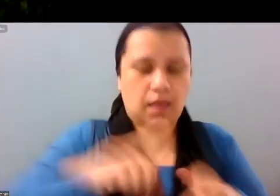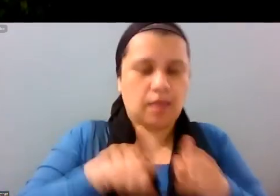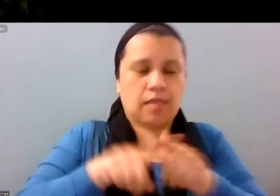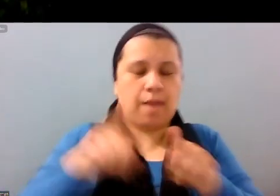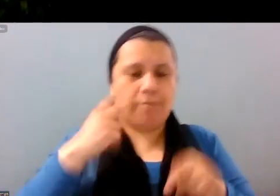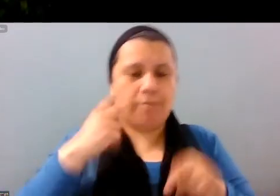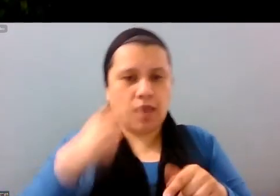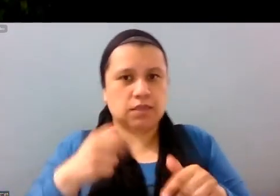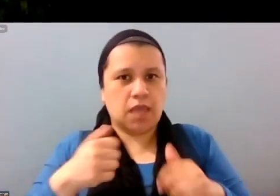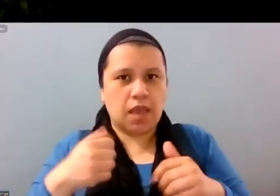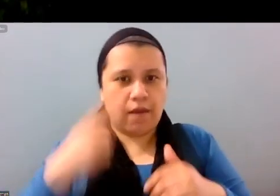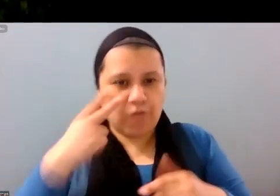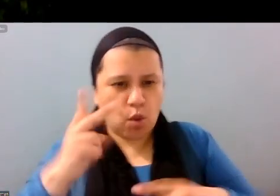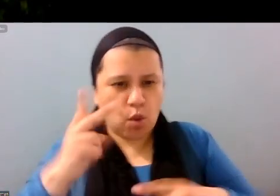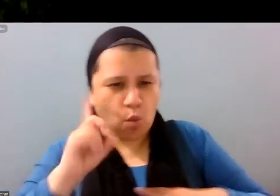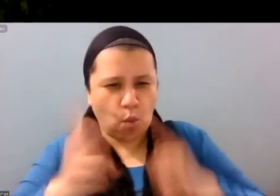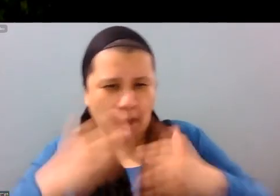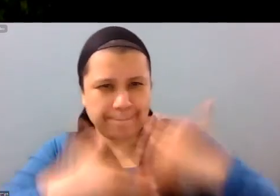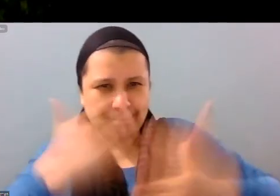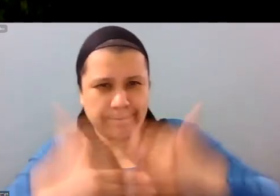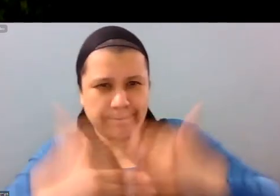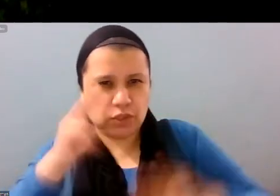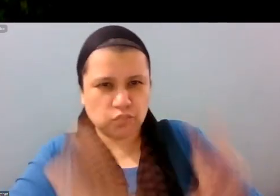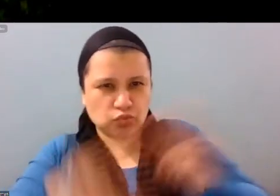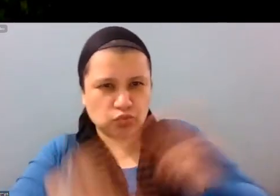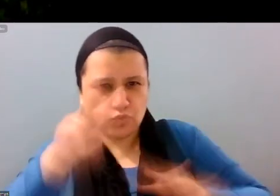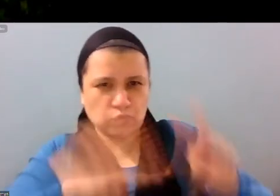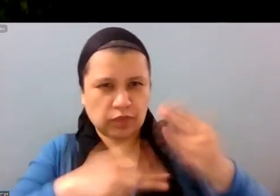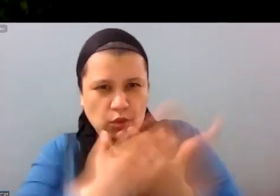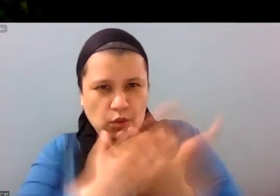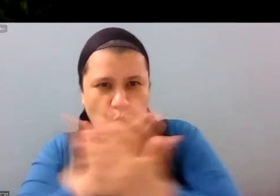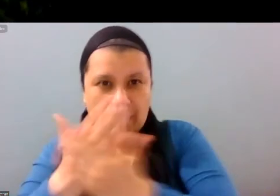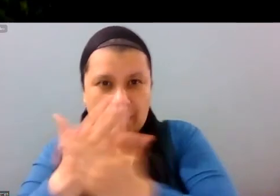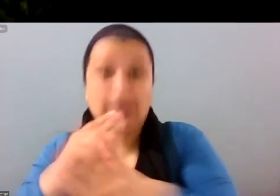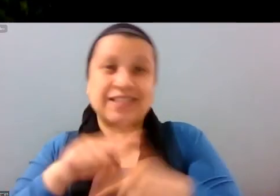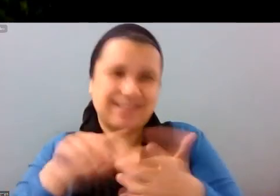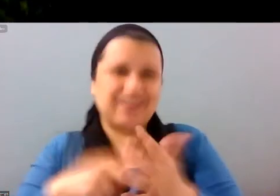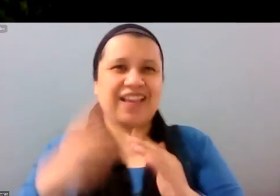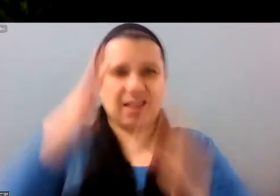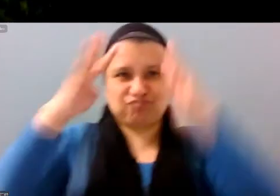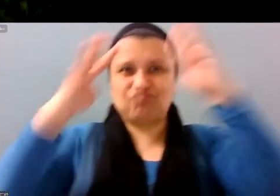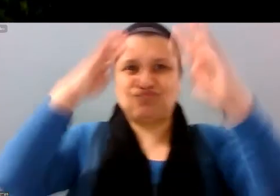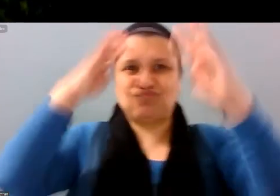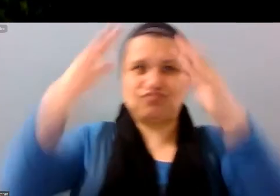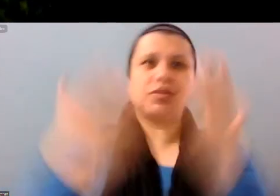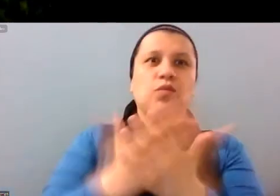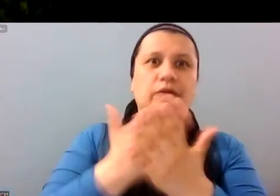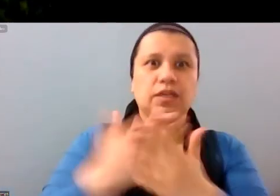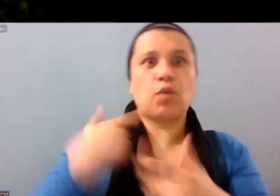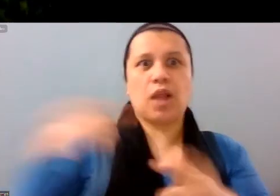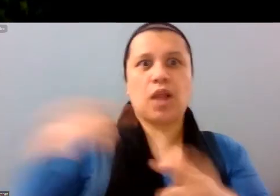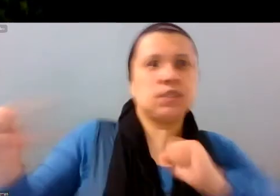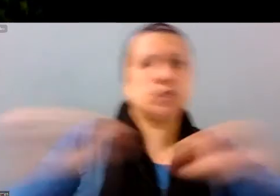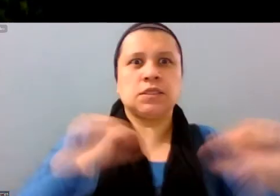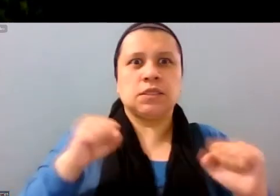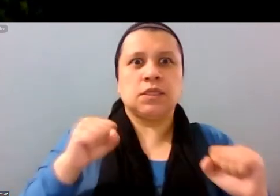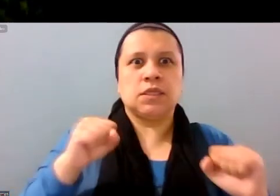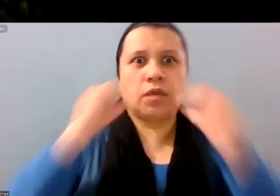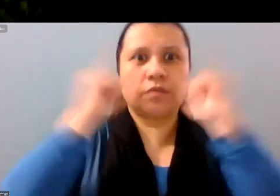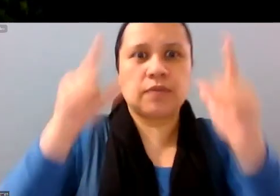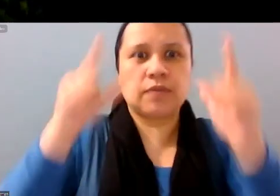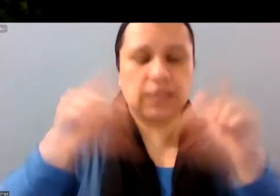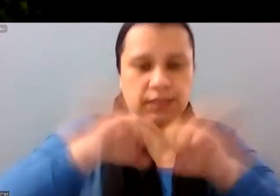procesos que van surgiendo como nuevos creo que es una reinvención creo que sacudió y transformó la educación a nivel mundial y